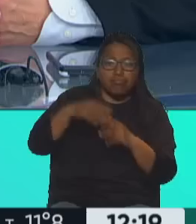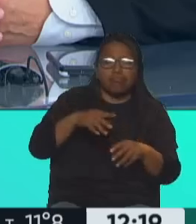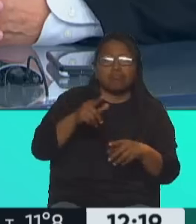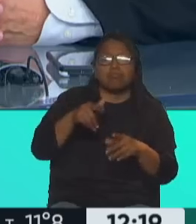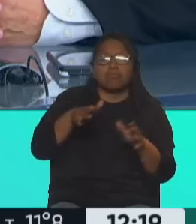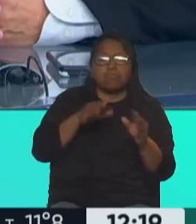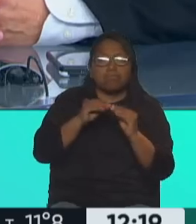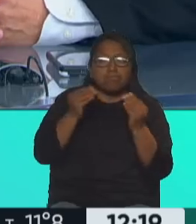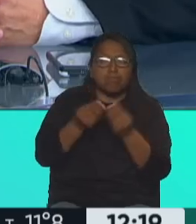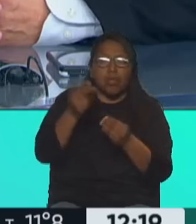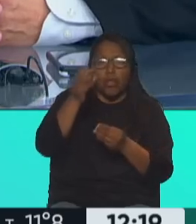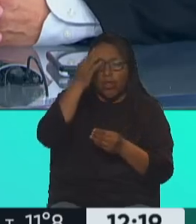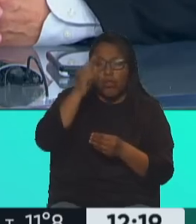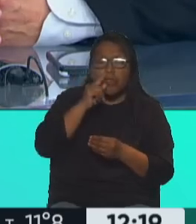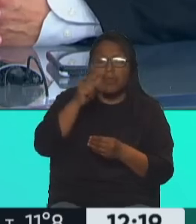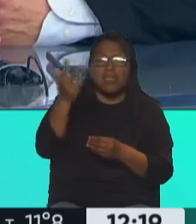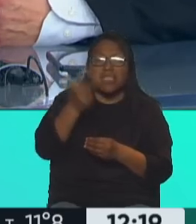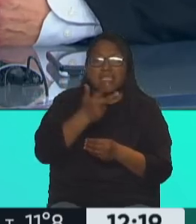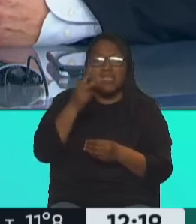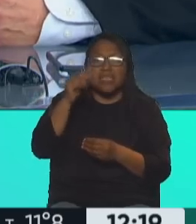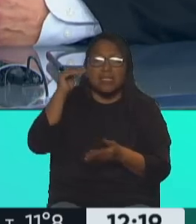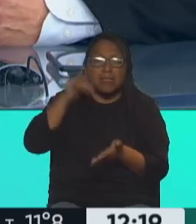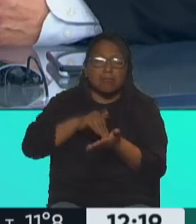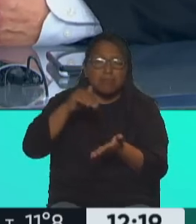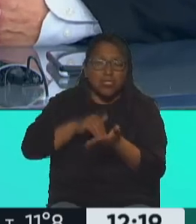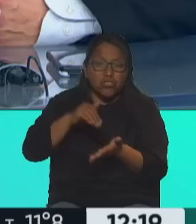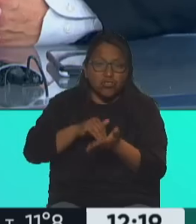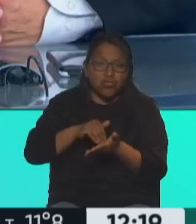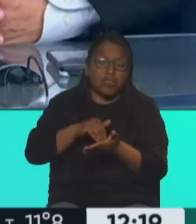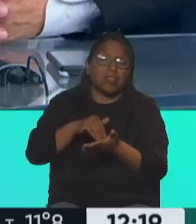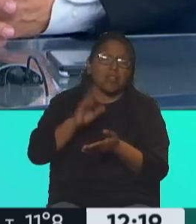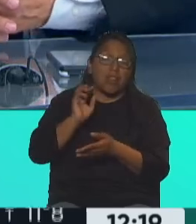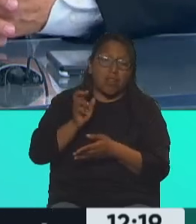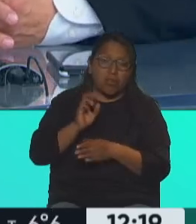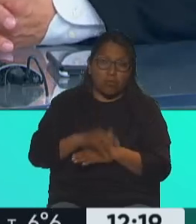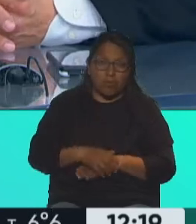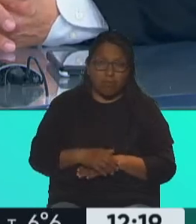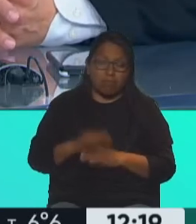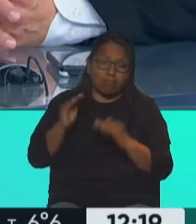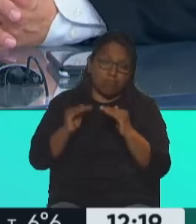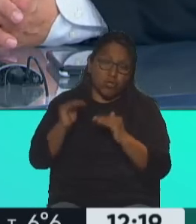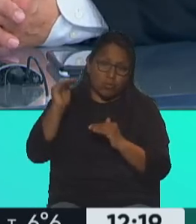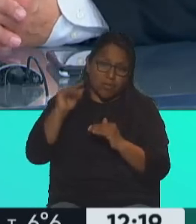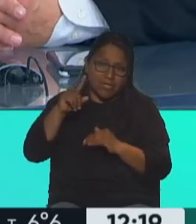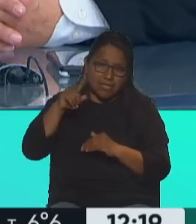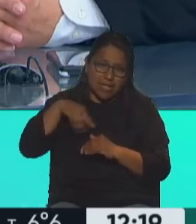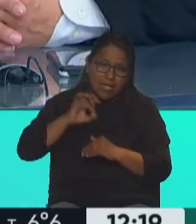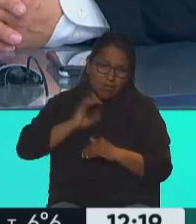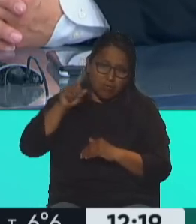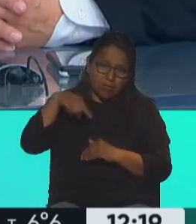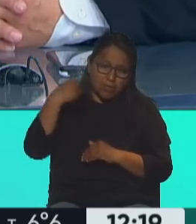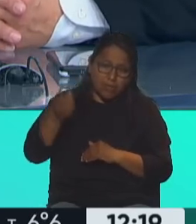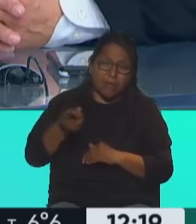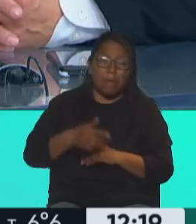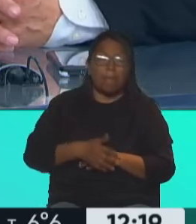de aproximadamente 12.300 millones de dólares. Es decir, te estaría en el nivel de este año, quizá un poquitito más. Bien, bueno, eso es lo que tiene que